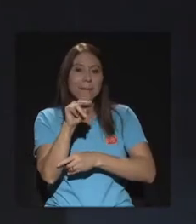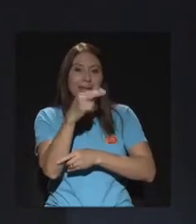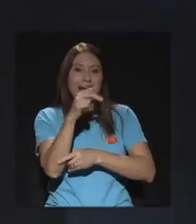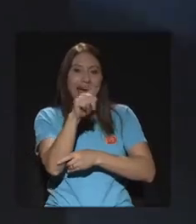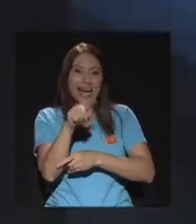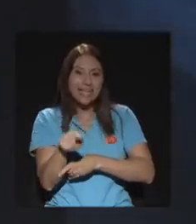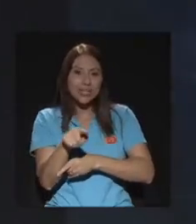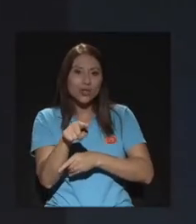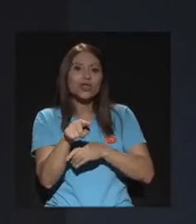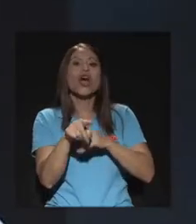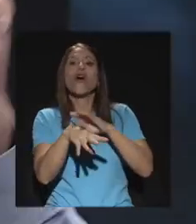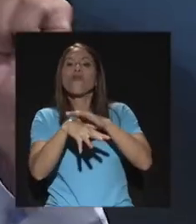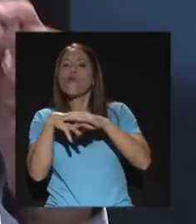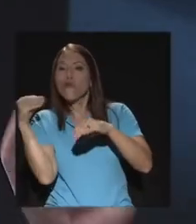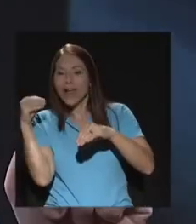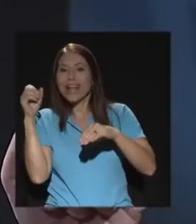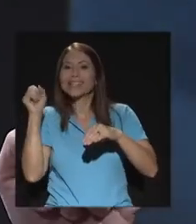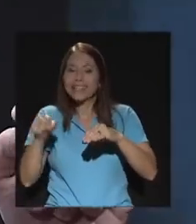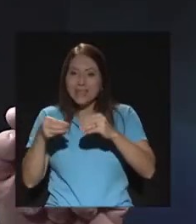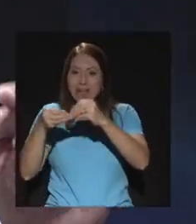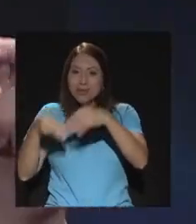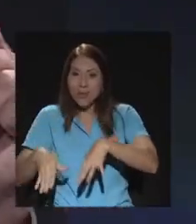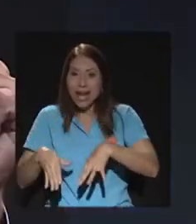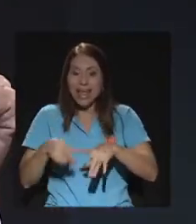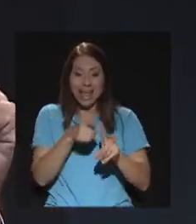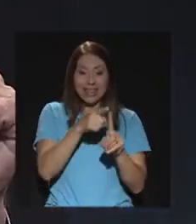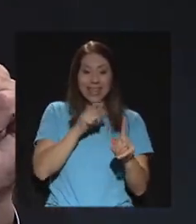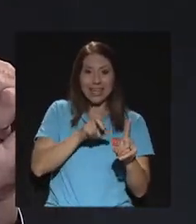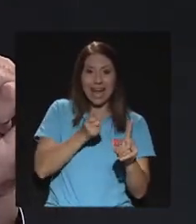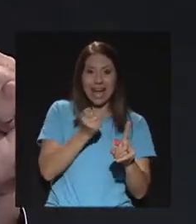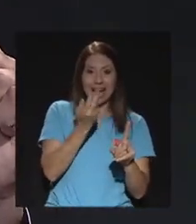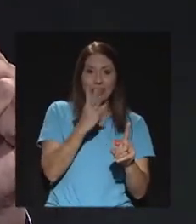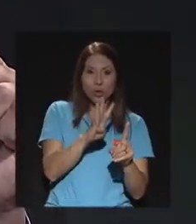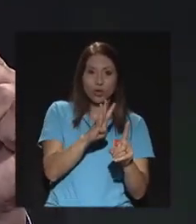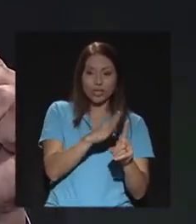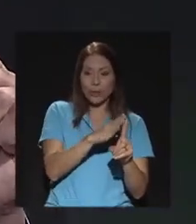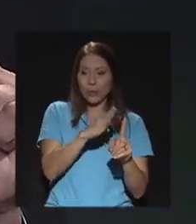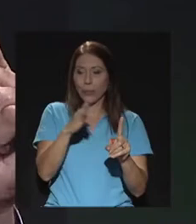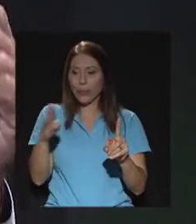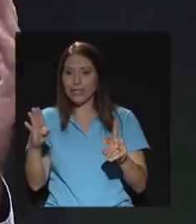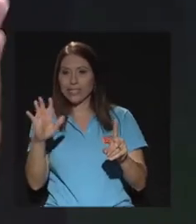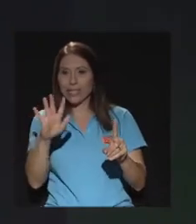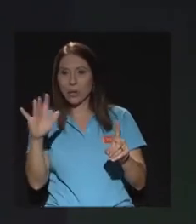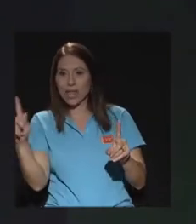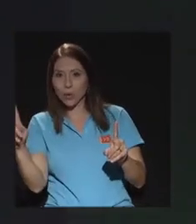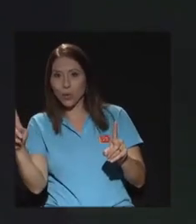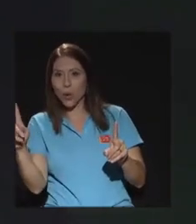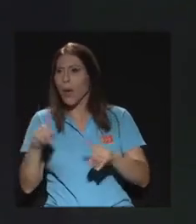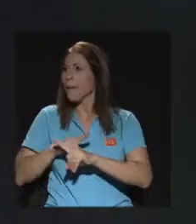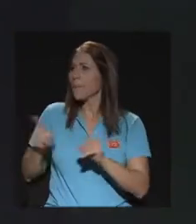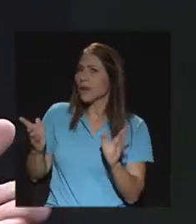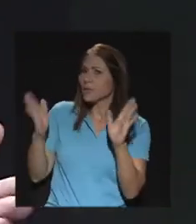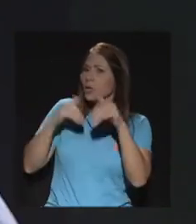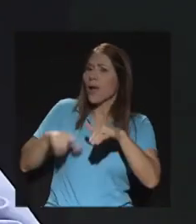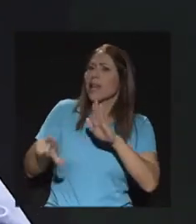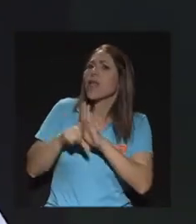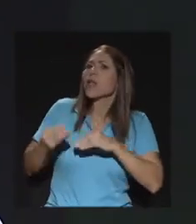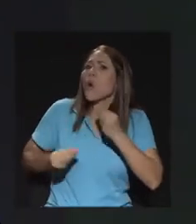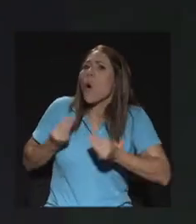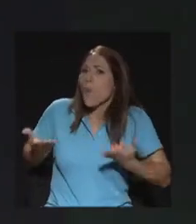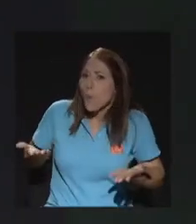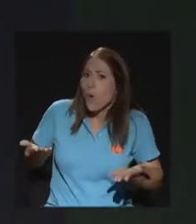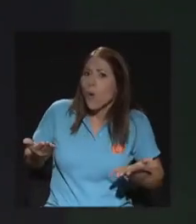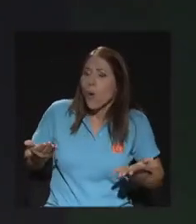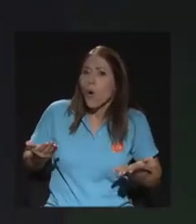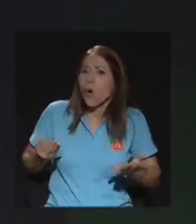los 6 MHz. Cuando usted agarre del canal 14 al canal 51... Pero sin ley, ¿cuál van, es la propuesta y entonces, de ustedes? Si no hay pues ley, el Estado...